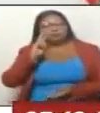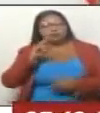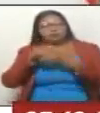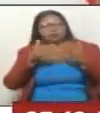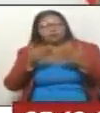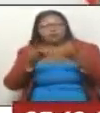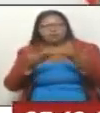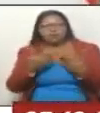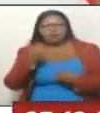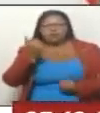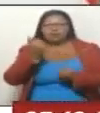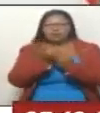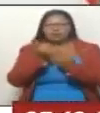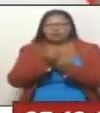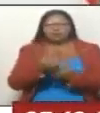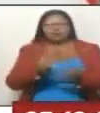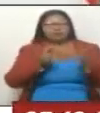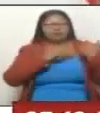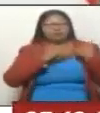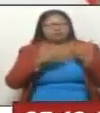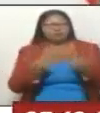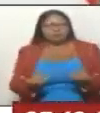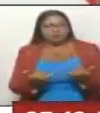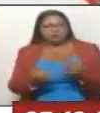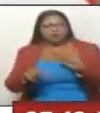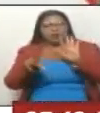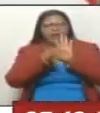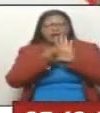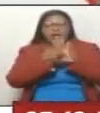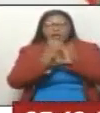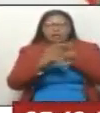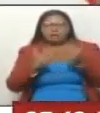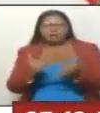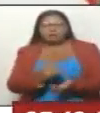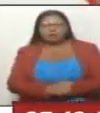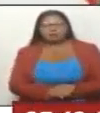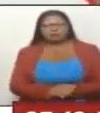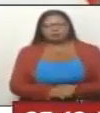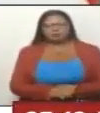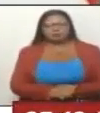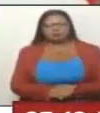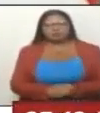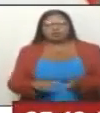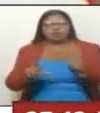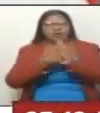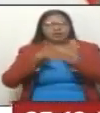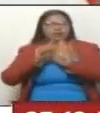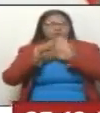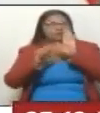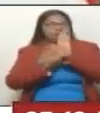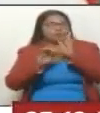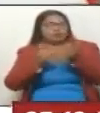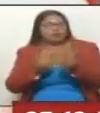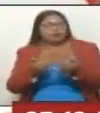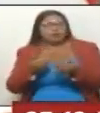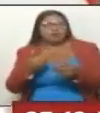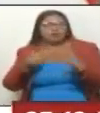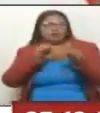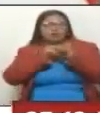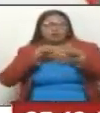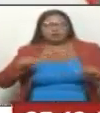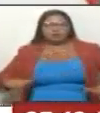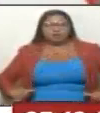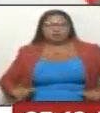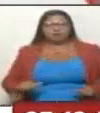apoyo correspondiente, las leyes complementarias. Hay una ley constitucional de la Fuerza Armada Nacional Bolivariana